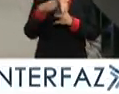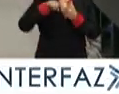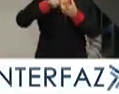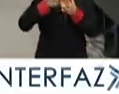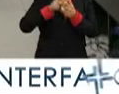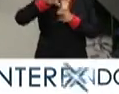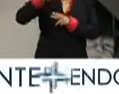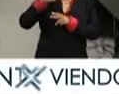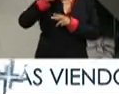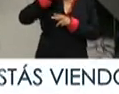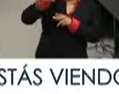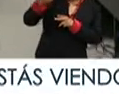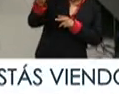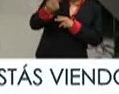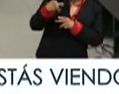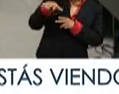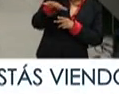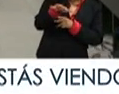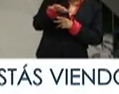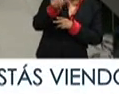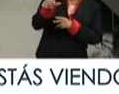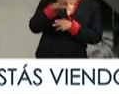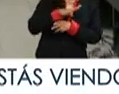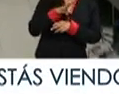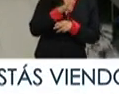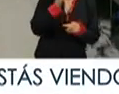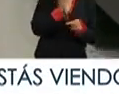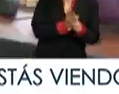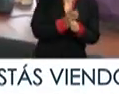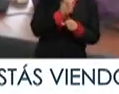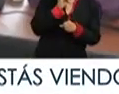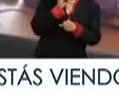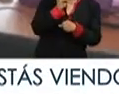surge otra necesidad. Hubo la oportunidad